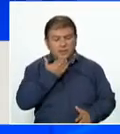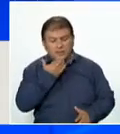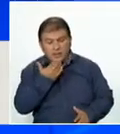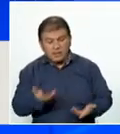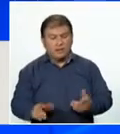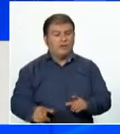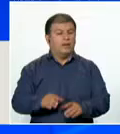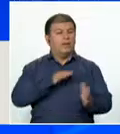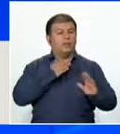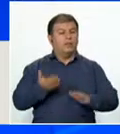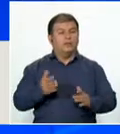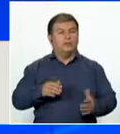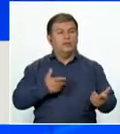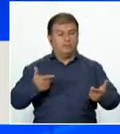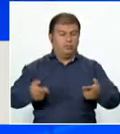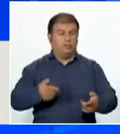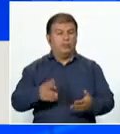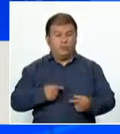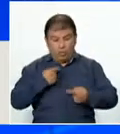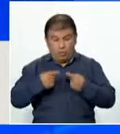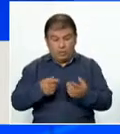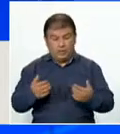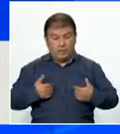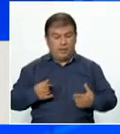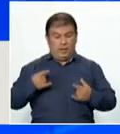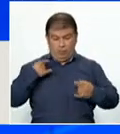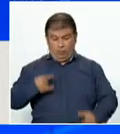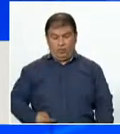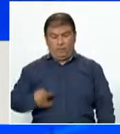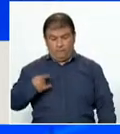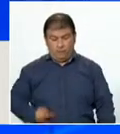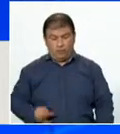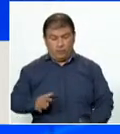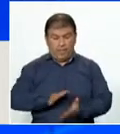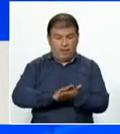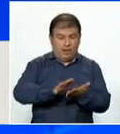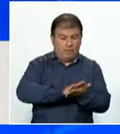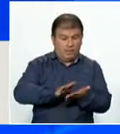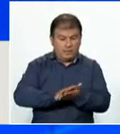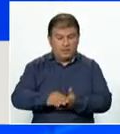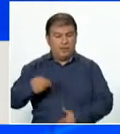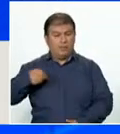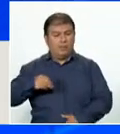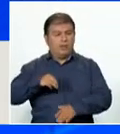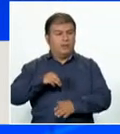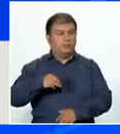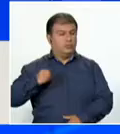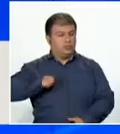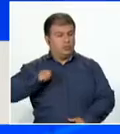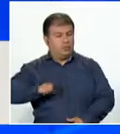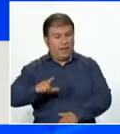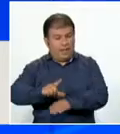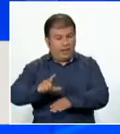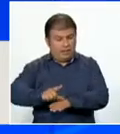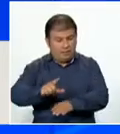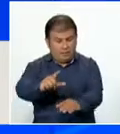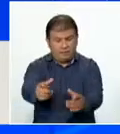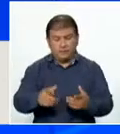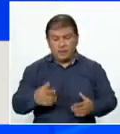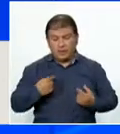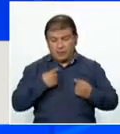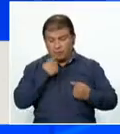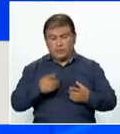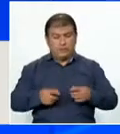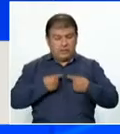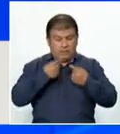lamentablemente falleció en este enfrentamiento. Lo que podemos comentar es que tenía el uniforme de limpieza de la Municipalidad de Lima. Es lo que podemos informar